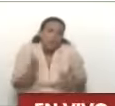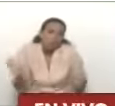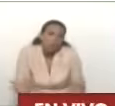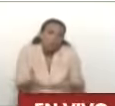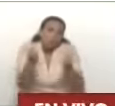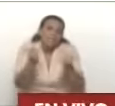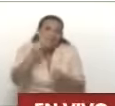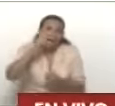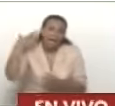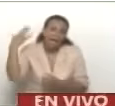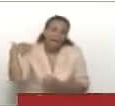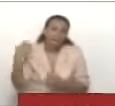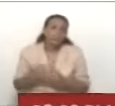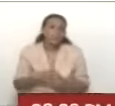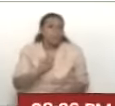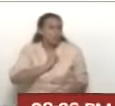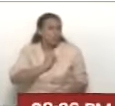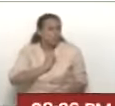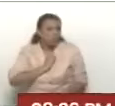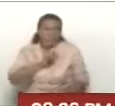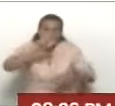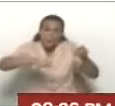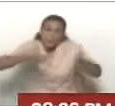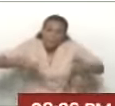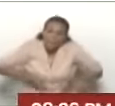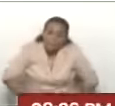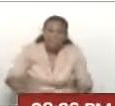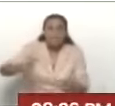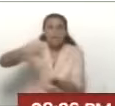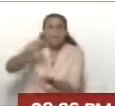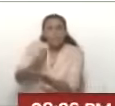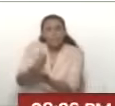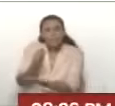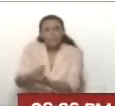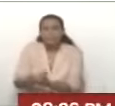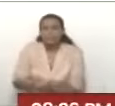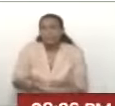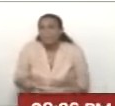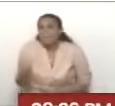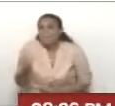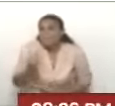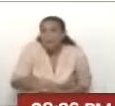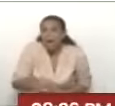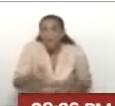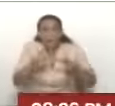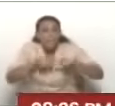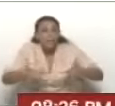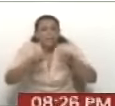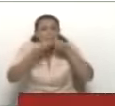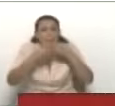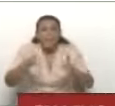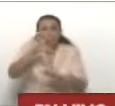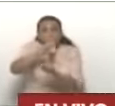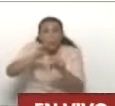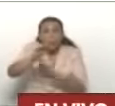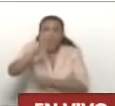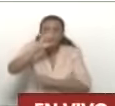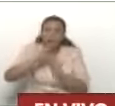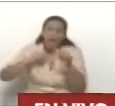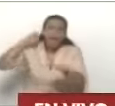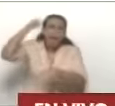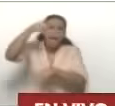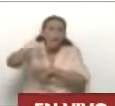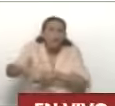rescatar. La identidad de nuestros maturinenses, ese patrimonio, además de eso, esos espacios que han servido durante mucho tiempo